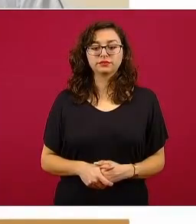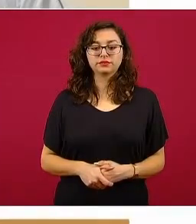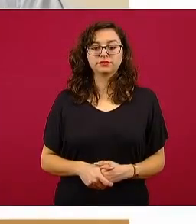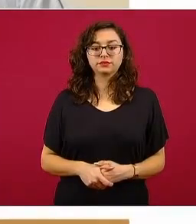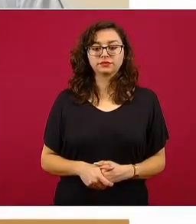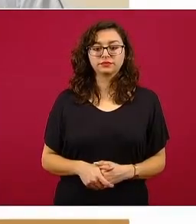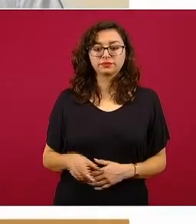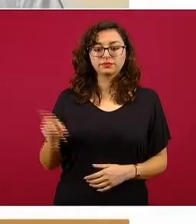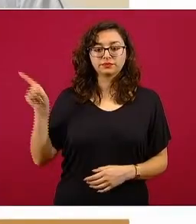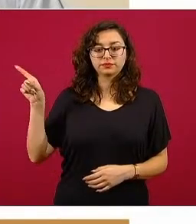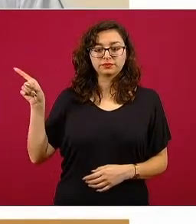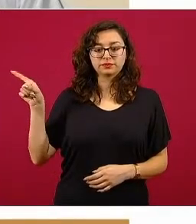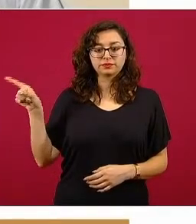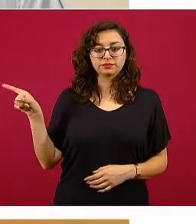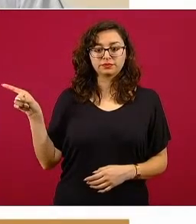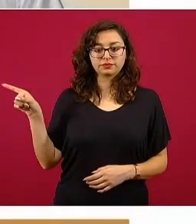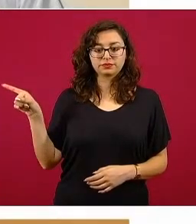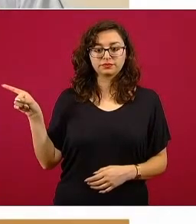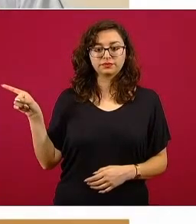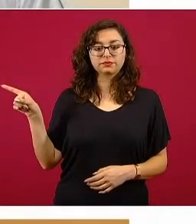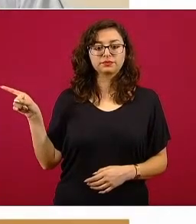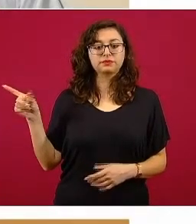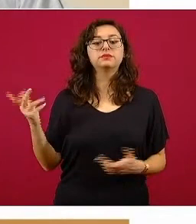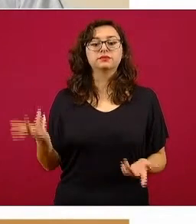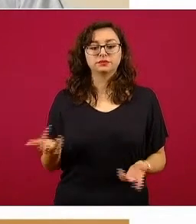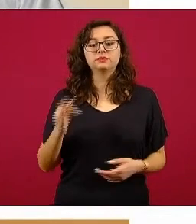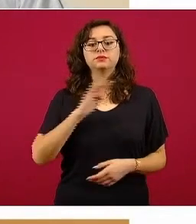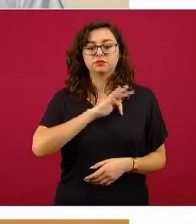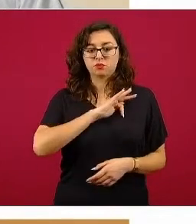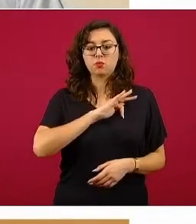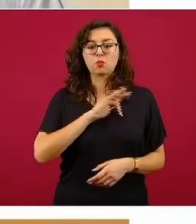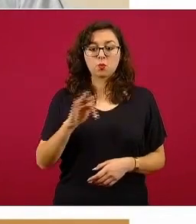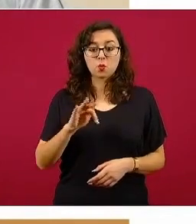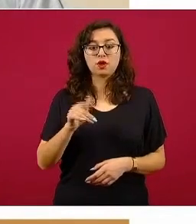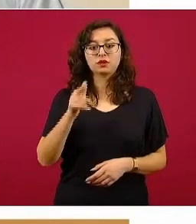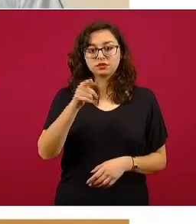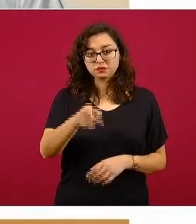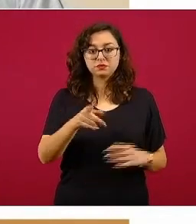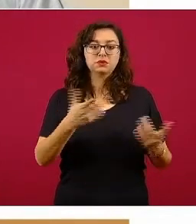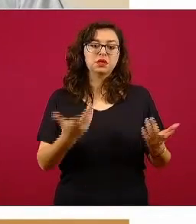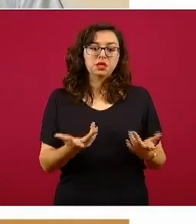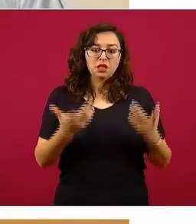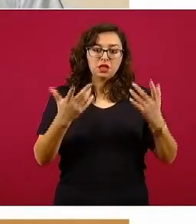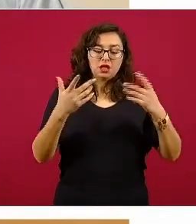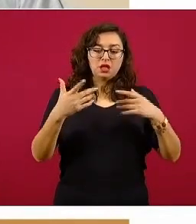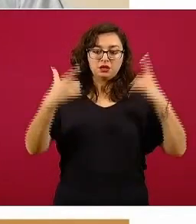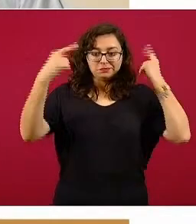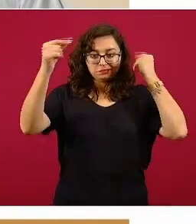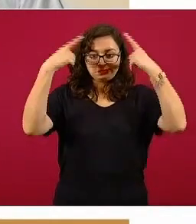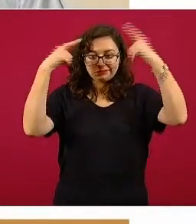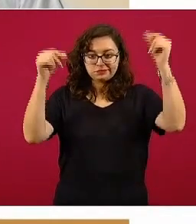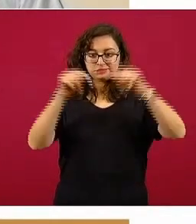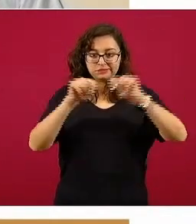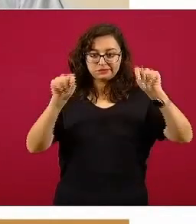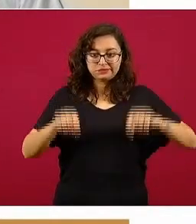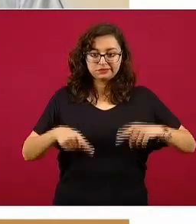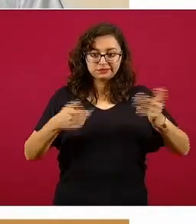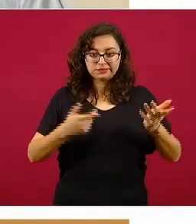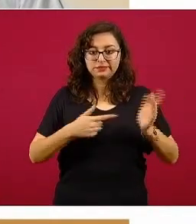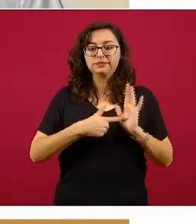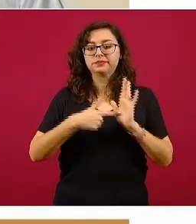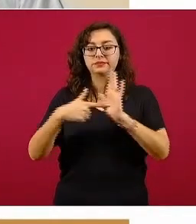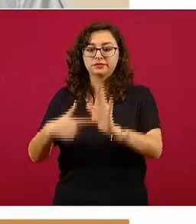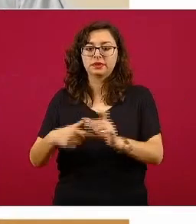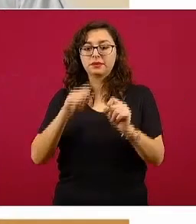médicosdelbienestar.salud.gov.mx. Es una plataforma que permite subir el título, la cédula profesional, da un folio, y ese